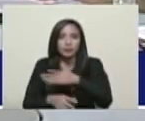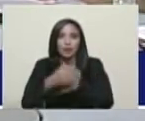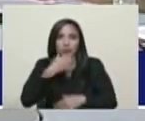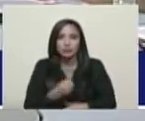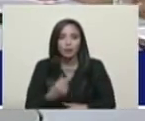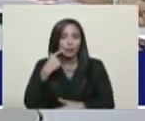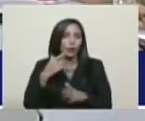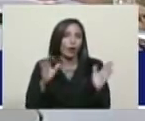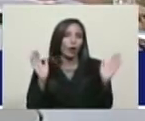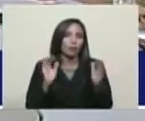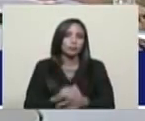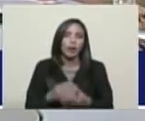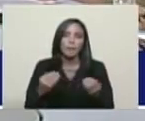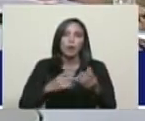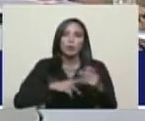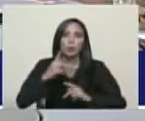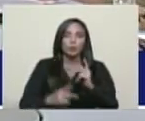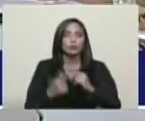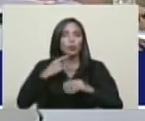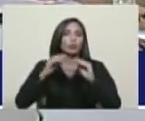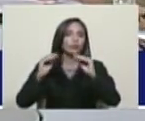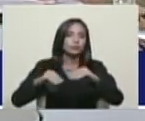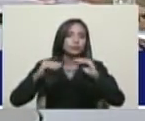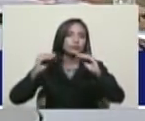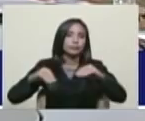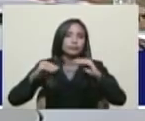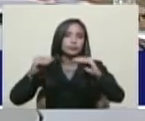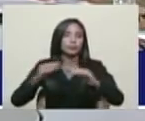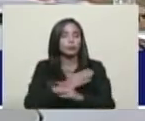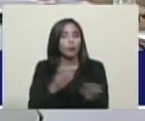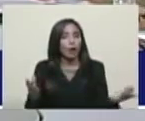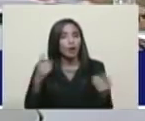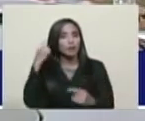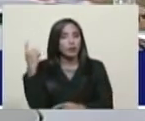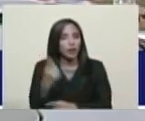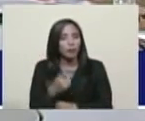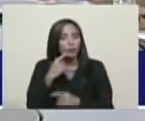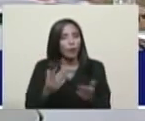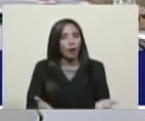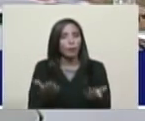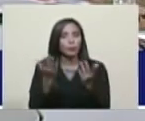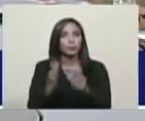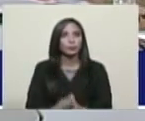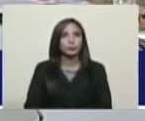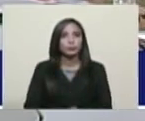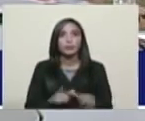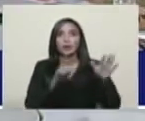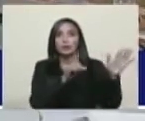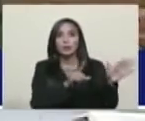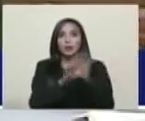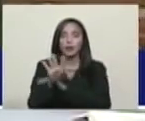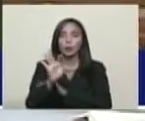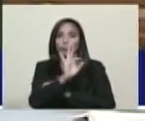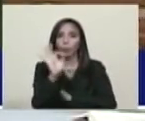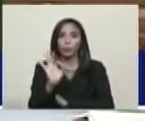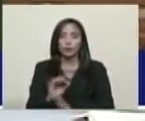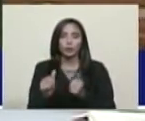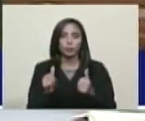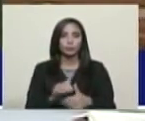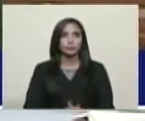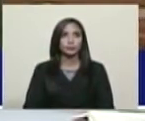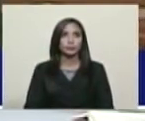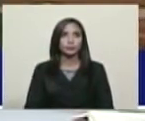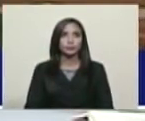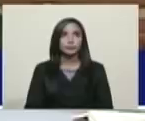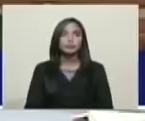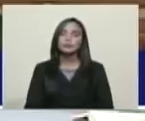¿verdad? En eso estoy empeñado y tenemos que lograrlo. Así que 64%.